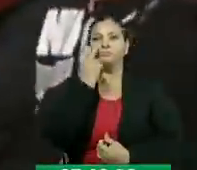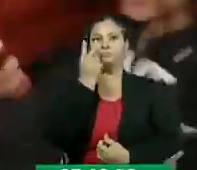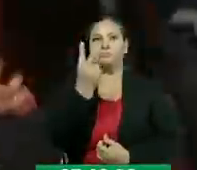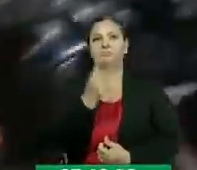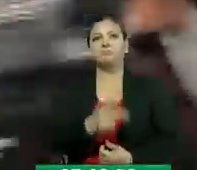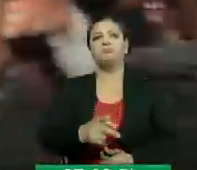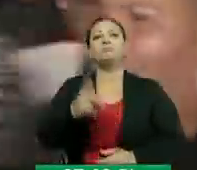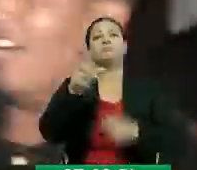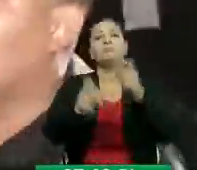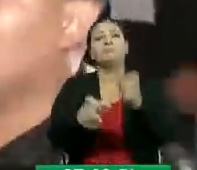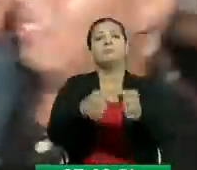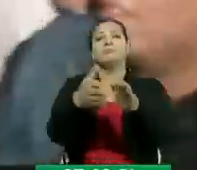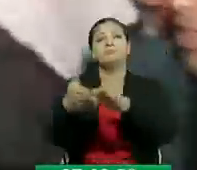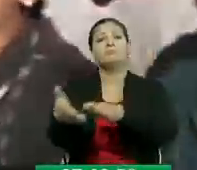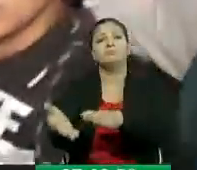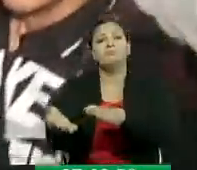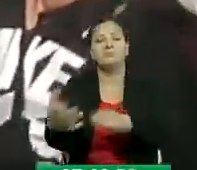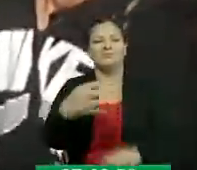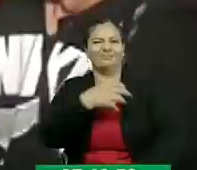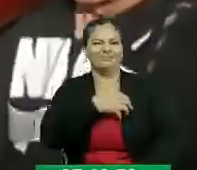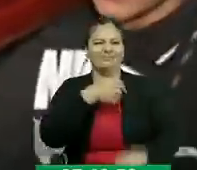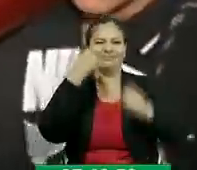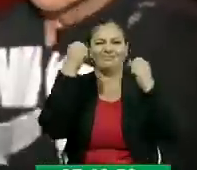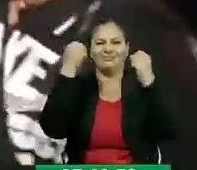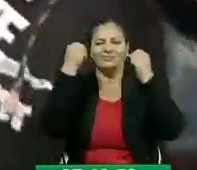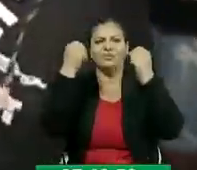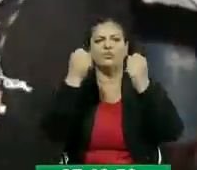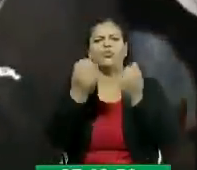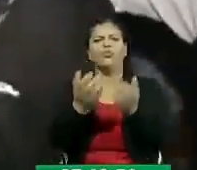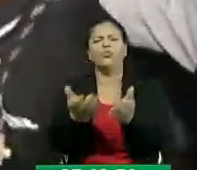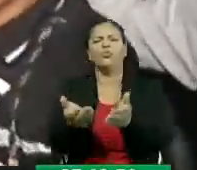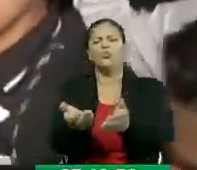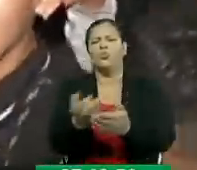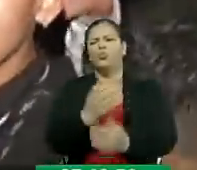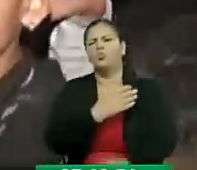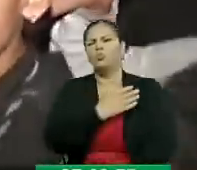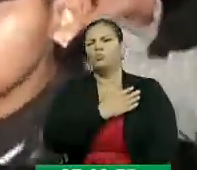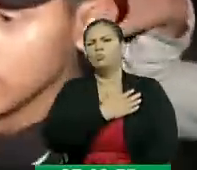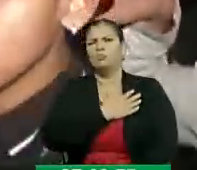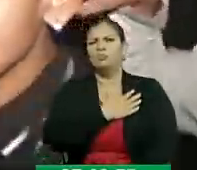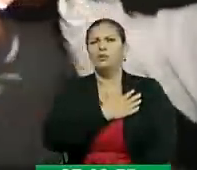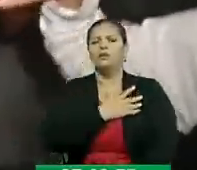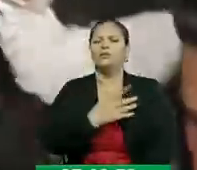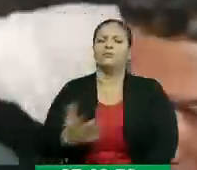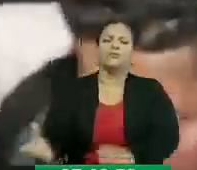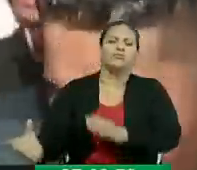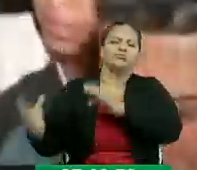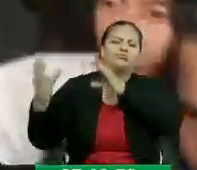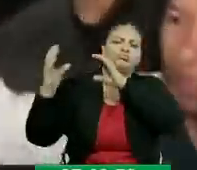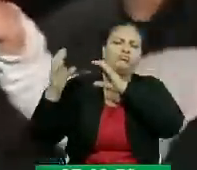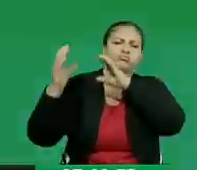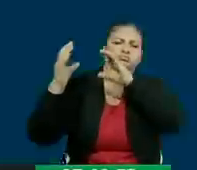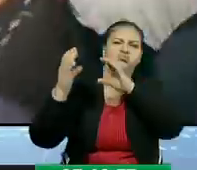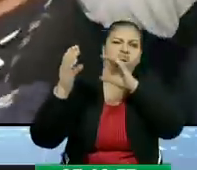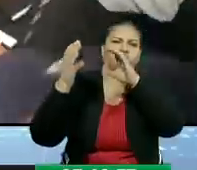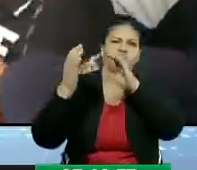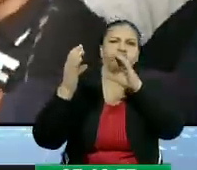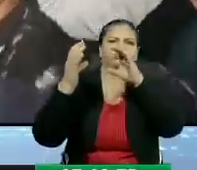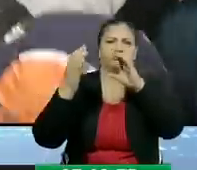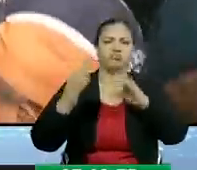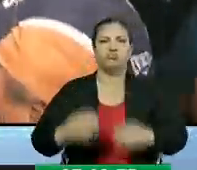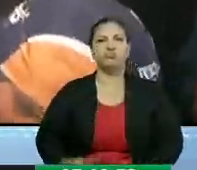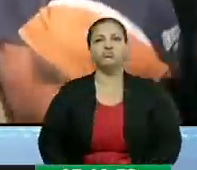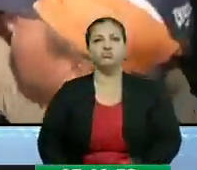ese tributo en la memoria, obviamente, de aquellos hinchas del Barcelona Sporting Club que desafortunadamente perdieron la vida en